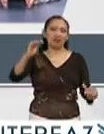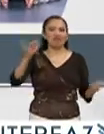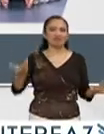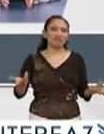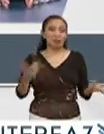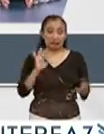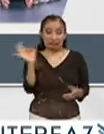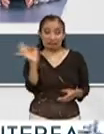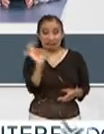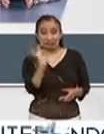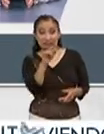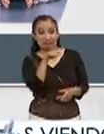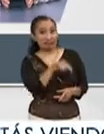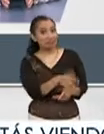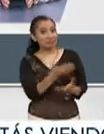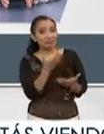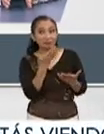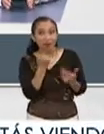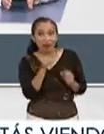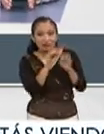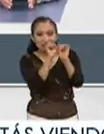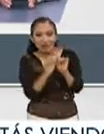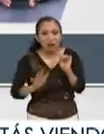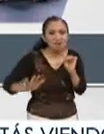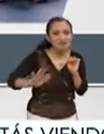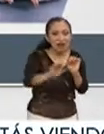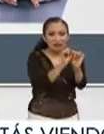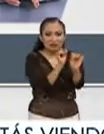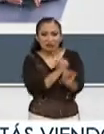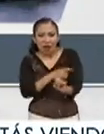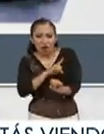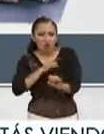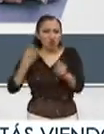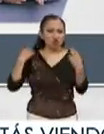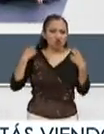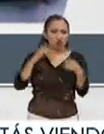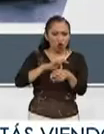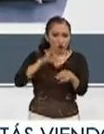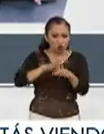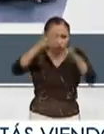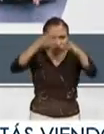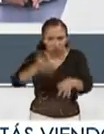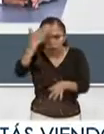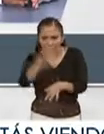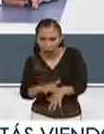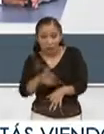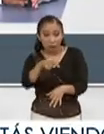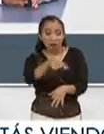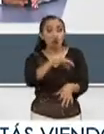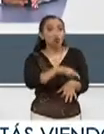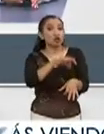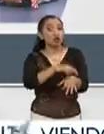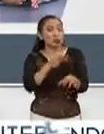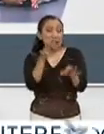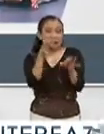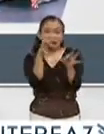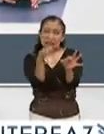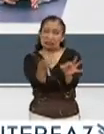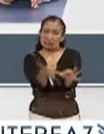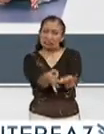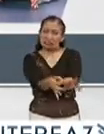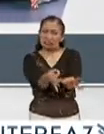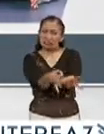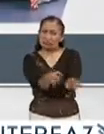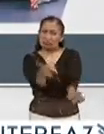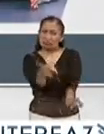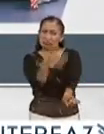de no contar con un sistema, con los médicos capacitados, porque eso, además son médicos cirujanos, pero